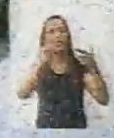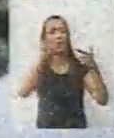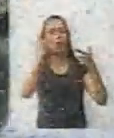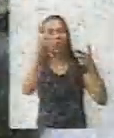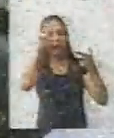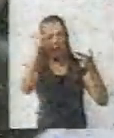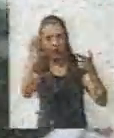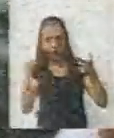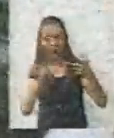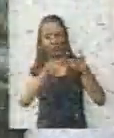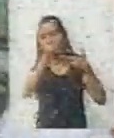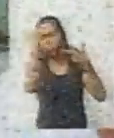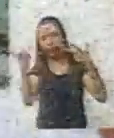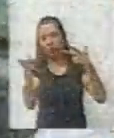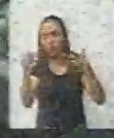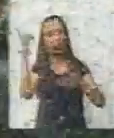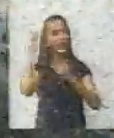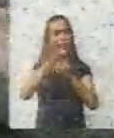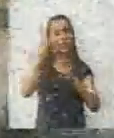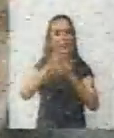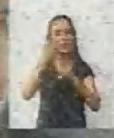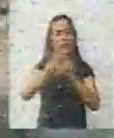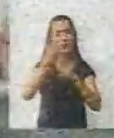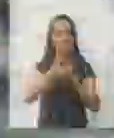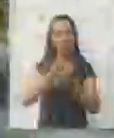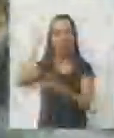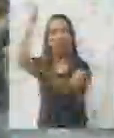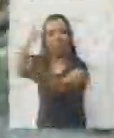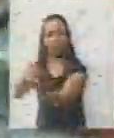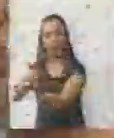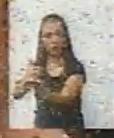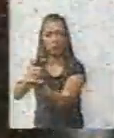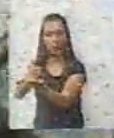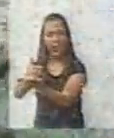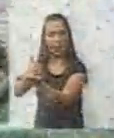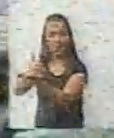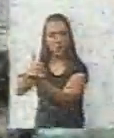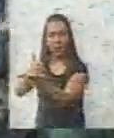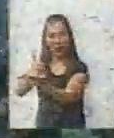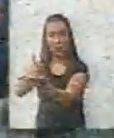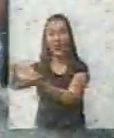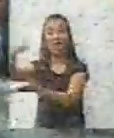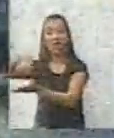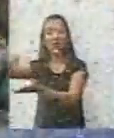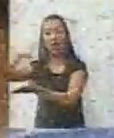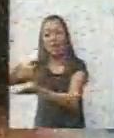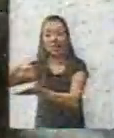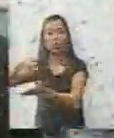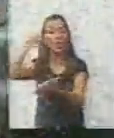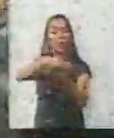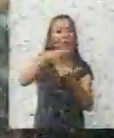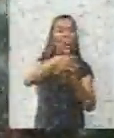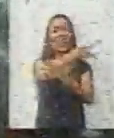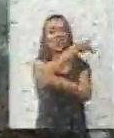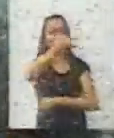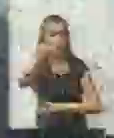centavo para que se sustente esta cooperativa, quieren que esto viva del aire y no es así. Nosotros tenemos empleados, tenemos gente que trabaja